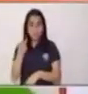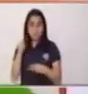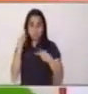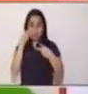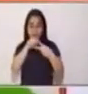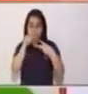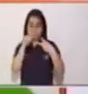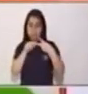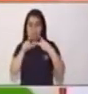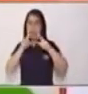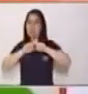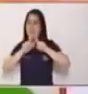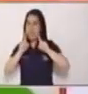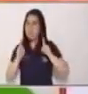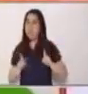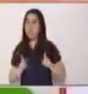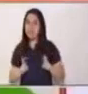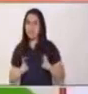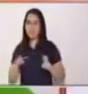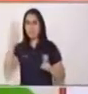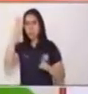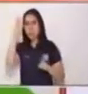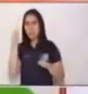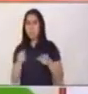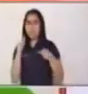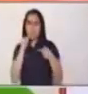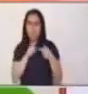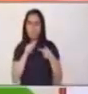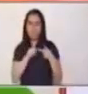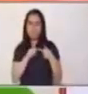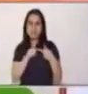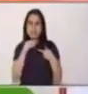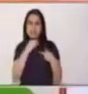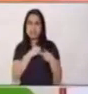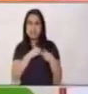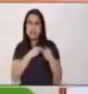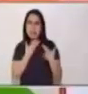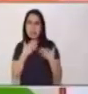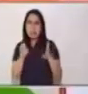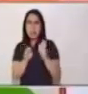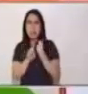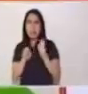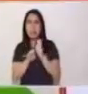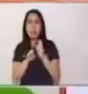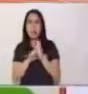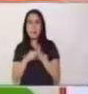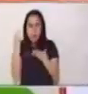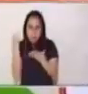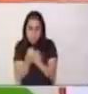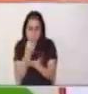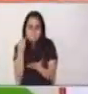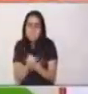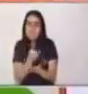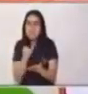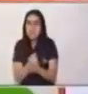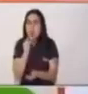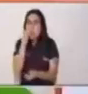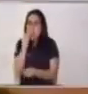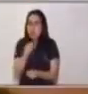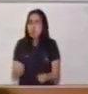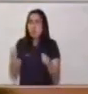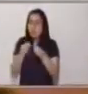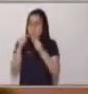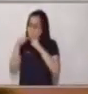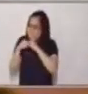críticas. Estas interfieren un poquito más hondo según el tema que vamos a tratar. Ahora